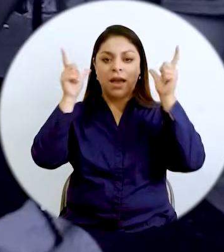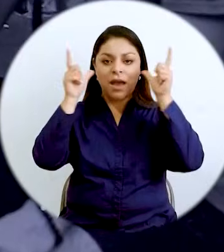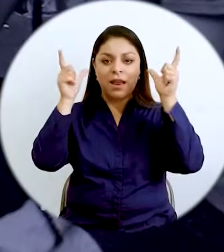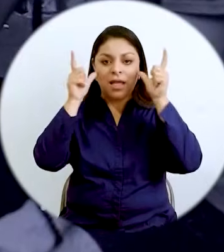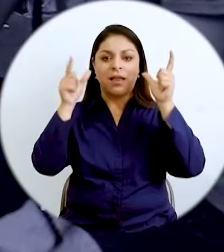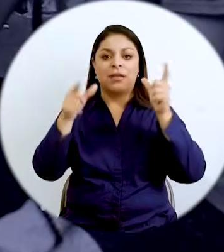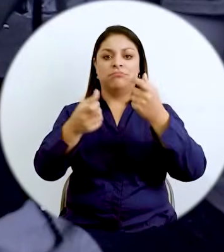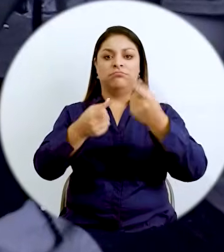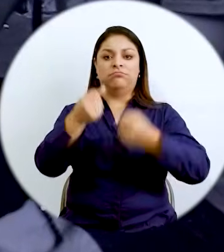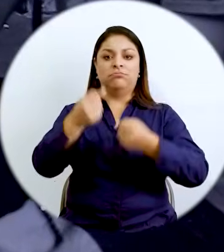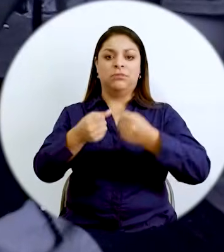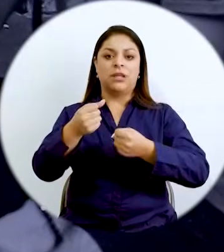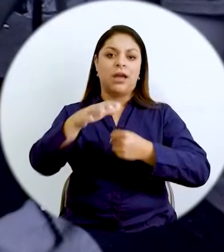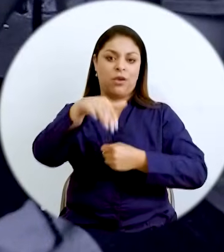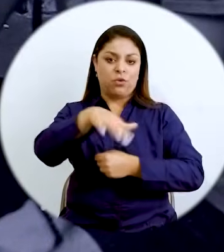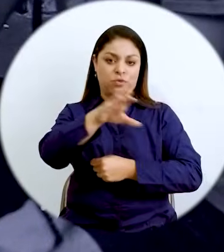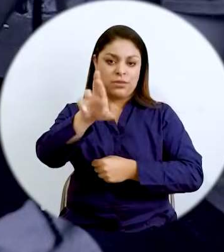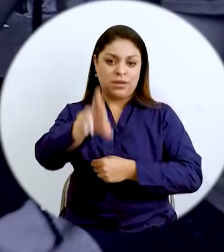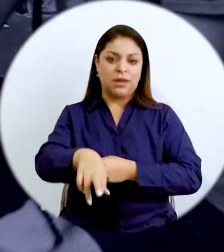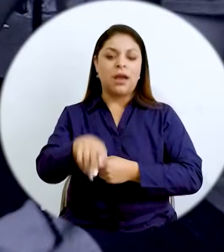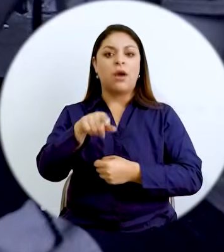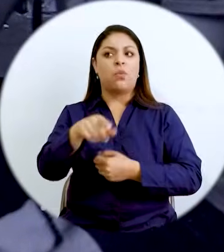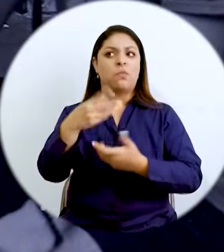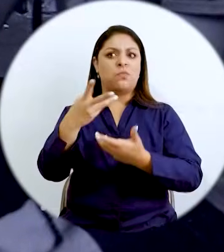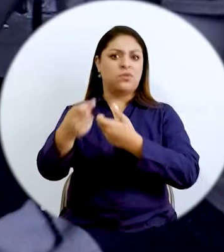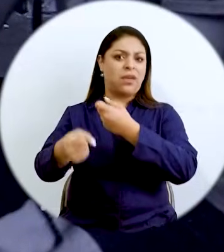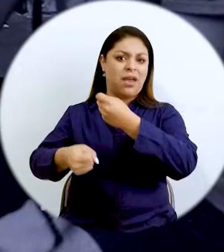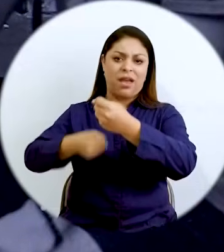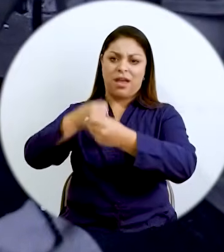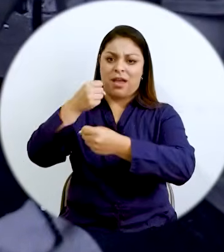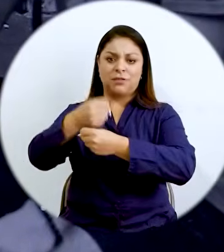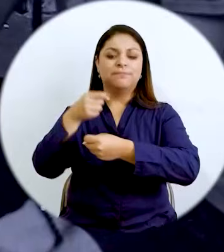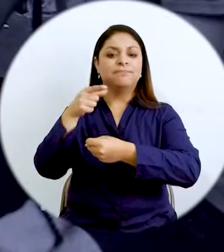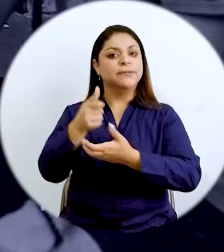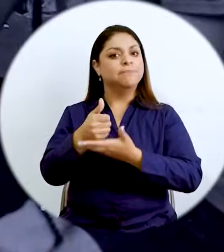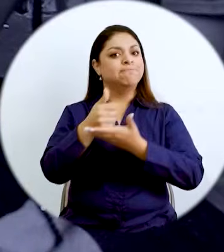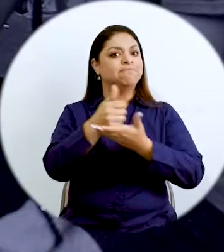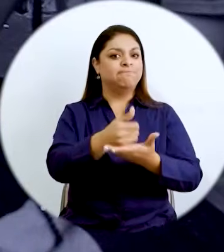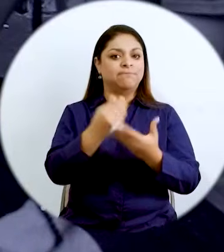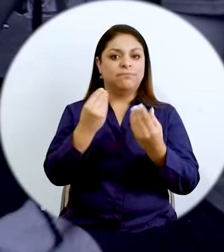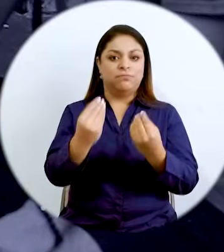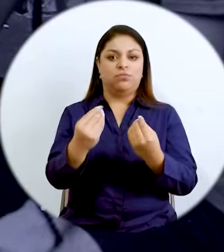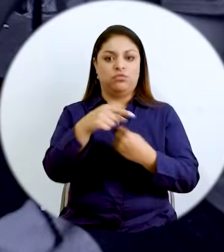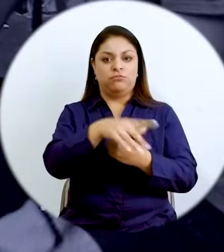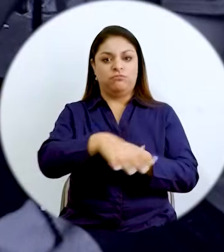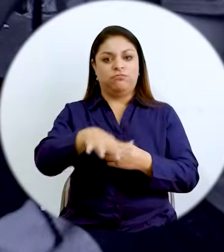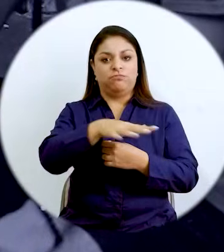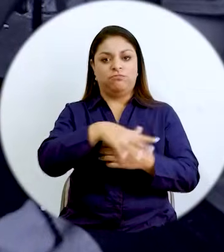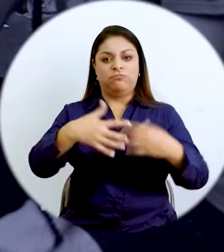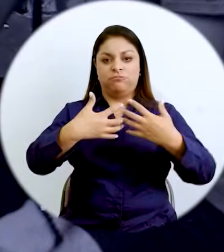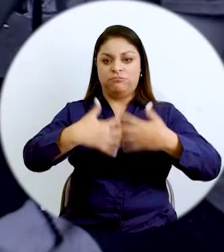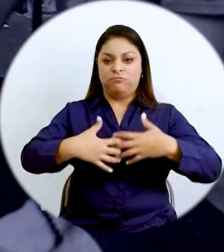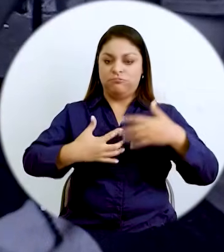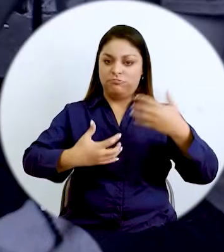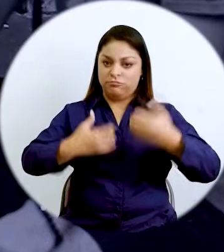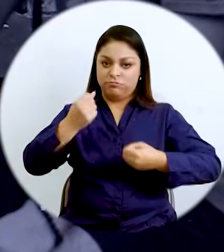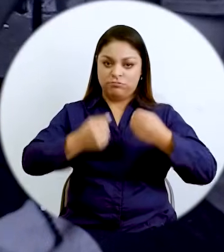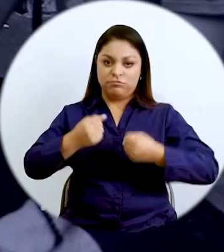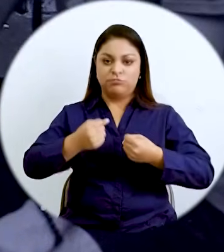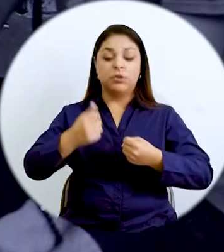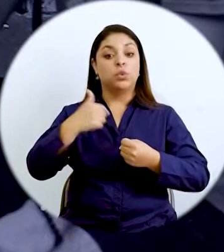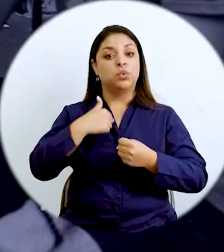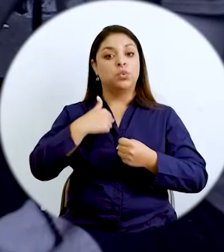que ha significado muchos aportes para el desarrollo de este sector. Me imagino que